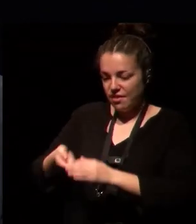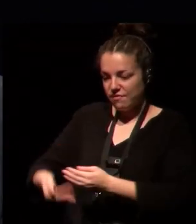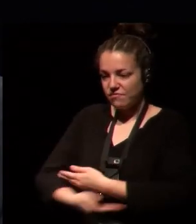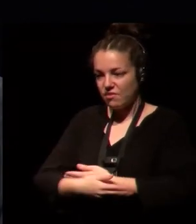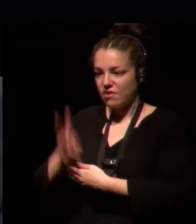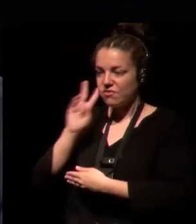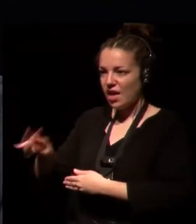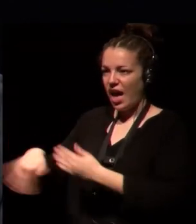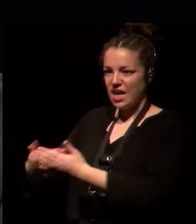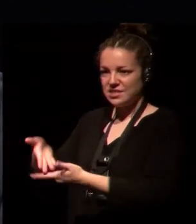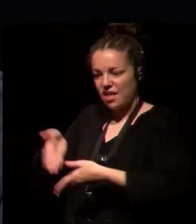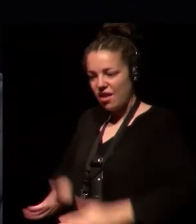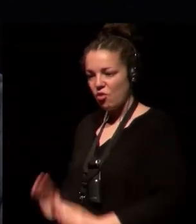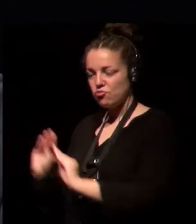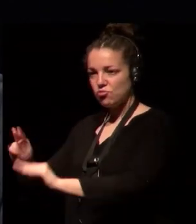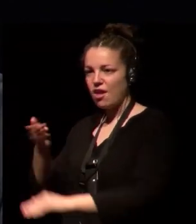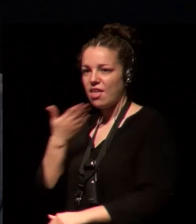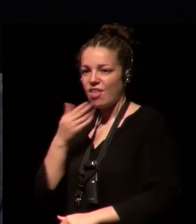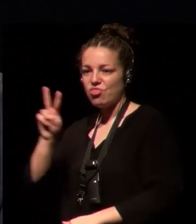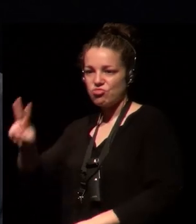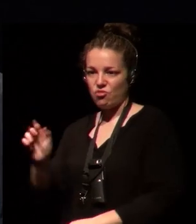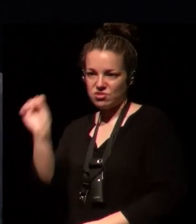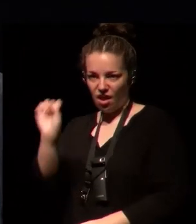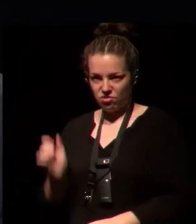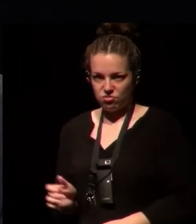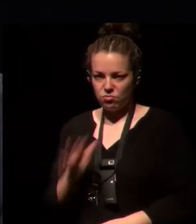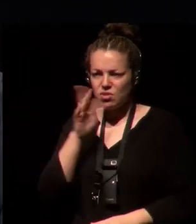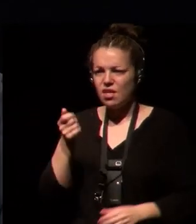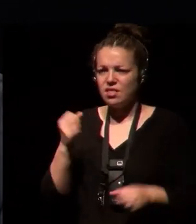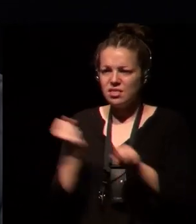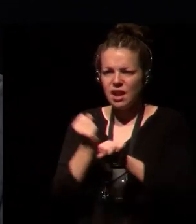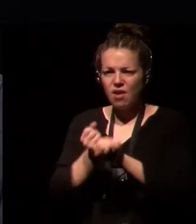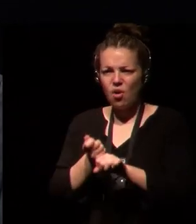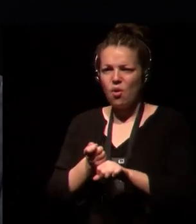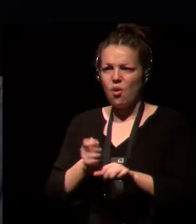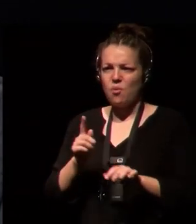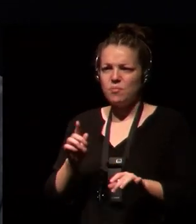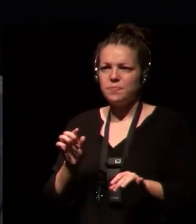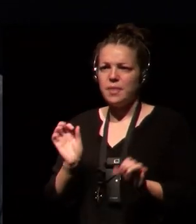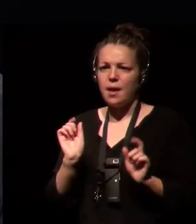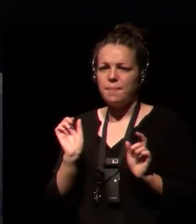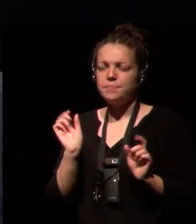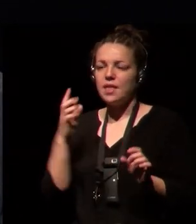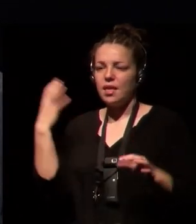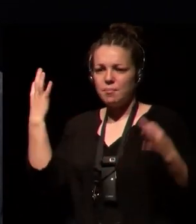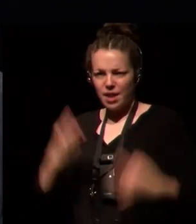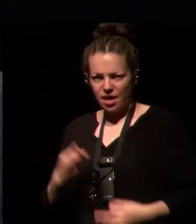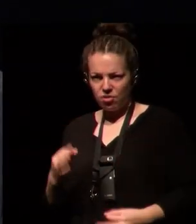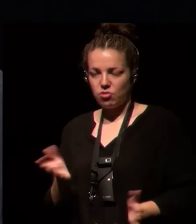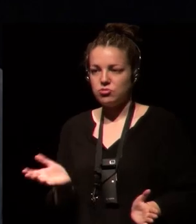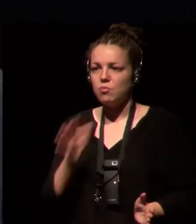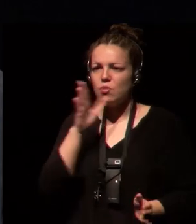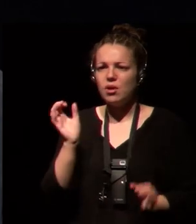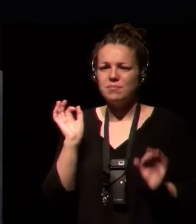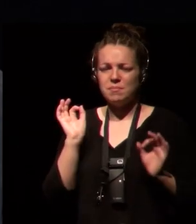17 veces más peligroso este trabajo que el minero. Especially dangerous for women. Especialmente peligroso para las mujeres. Y hay muchísimas mujeres en el mar. There